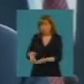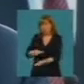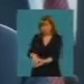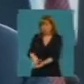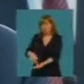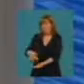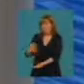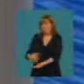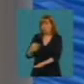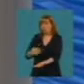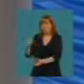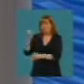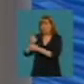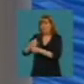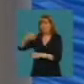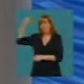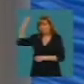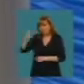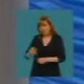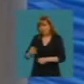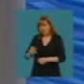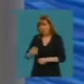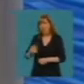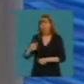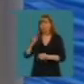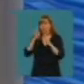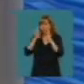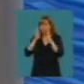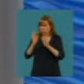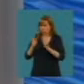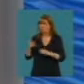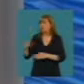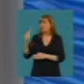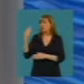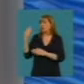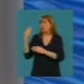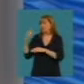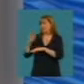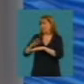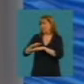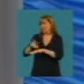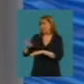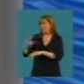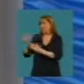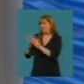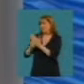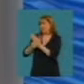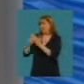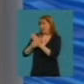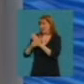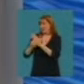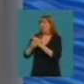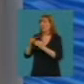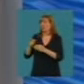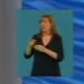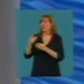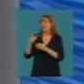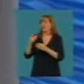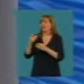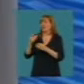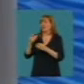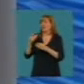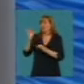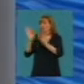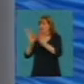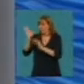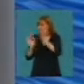evangelios, desempeñar con lealtad y patriotismo el cargo de Ministro de Planificación Federal, Inversión Pública y Servicios,